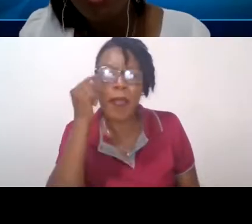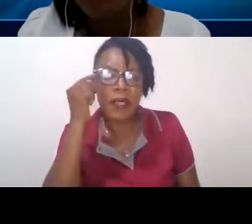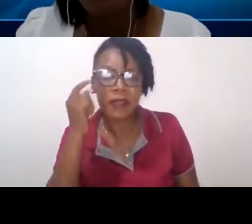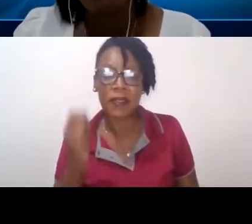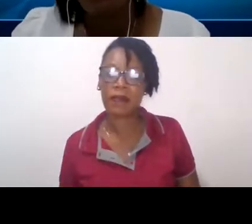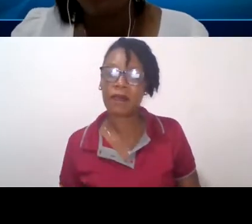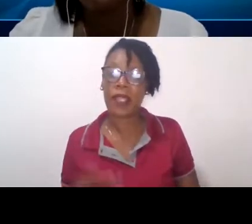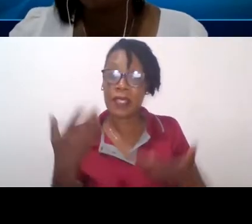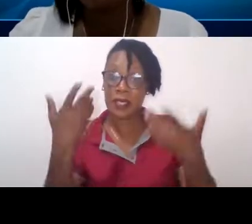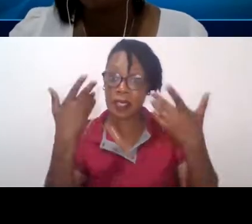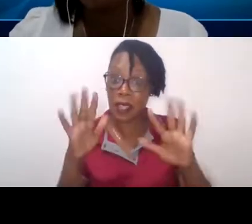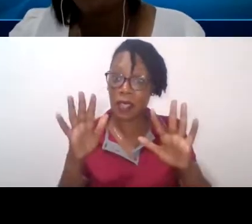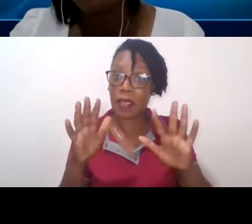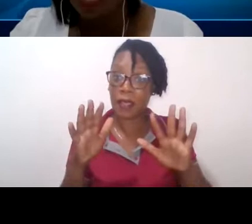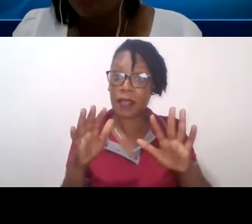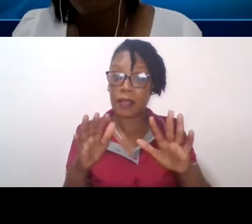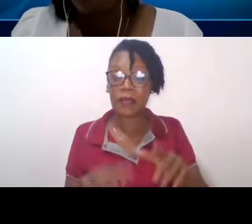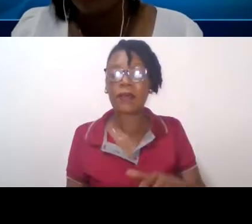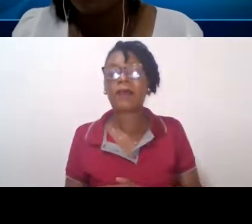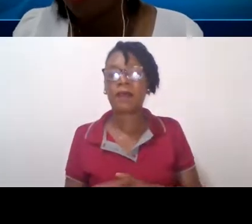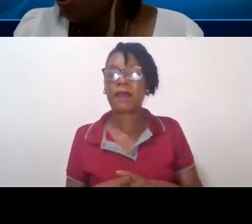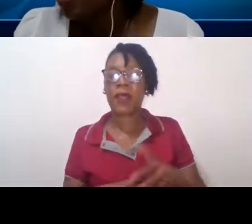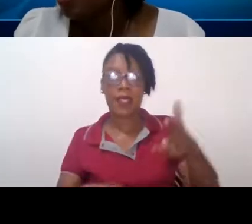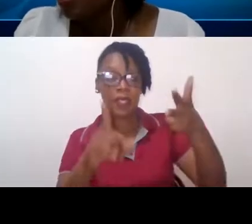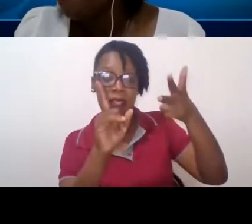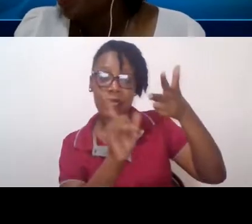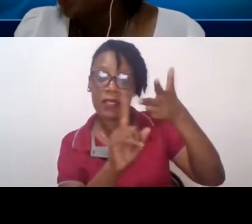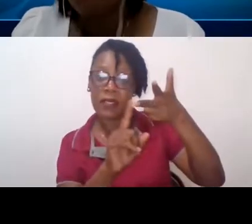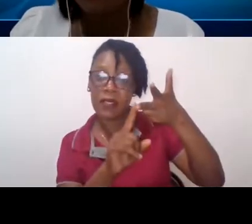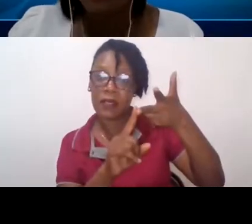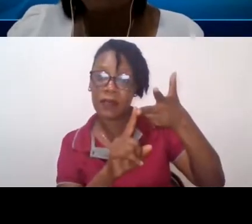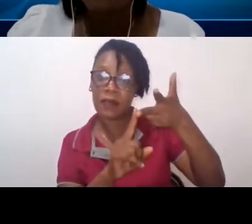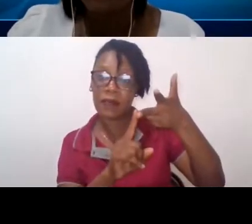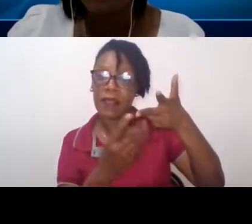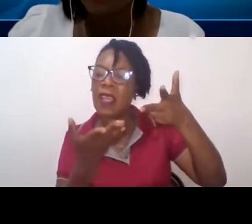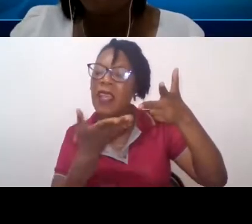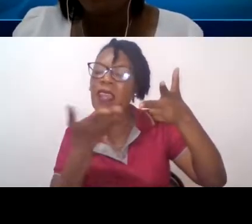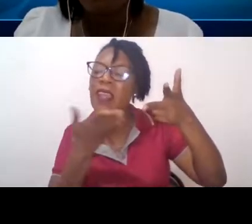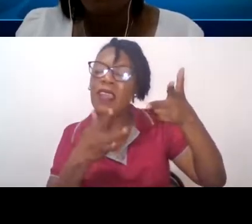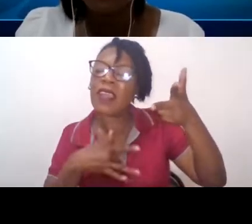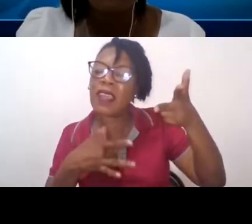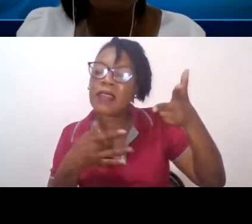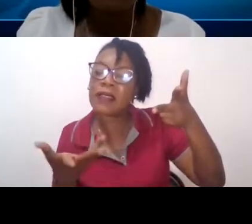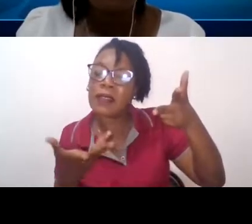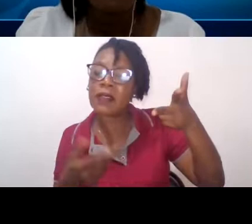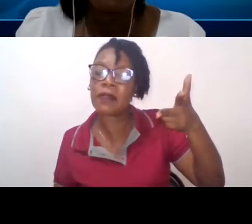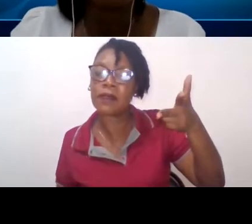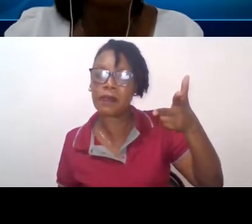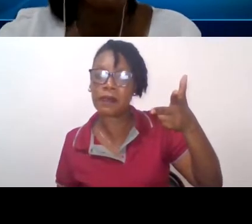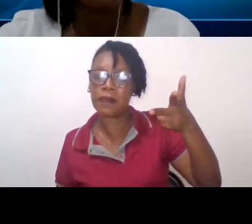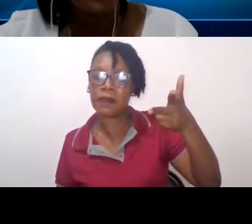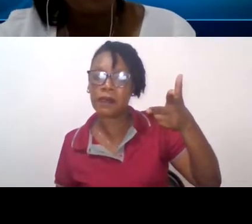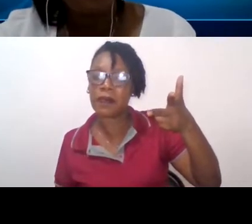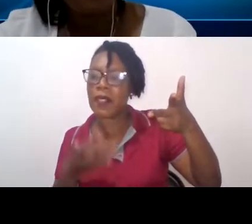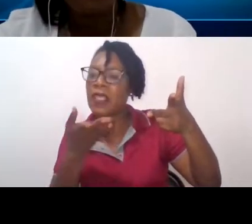hayan externado qué es lo que ellos están pensando, entonces pasemos a la tercera etapa. Ahora sí, ¿qué es lo